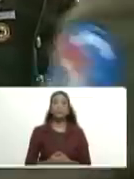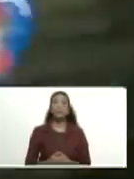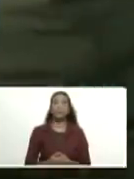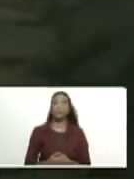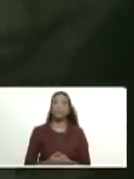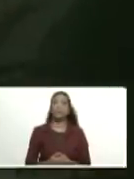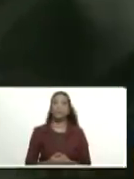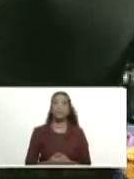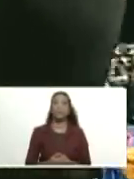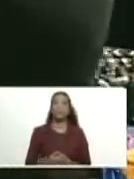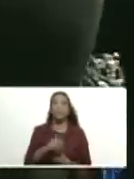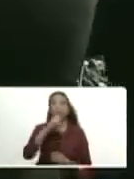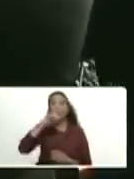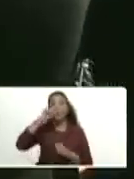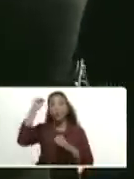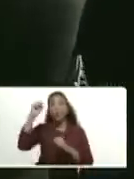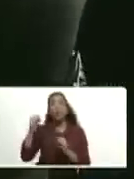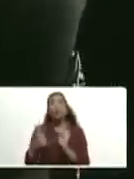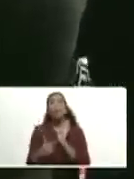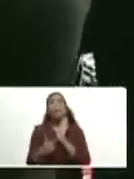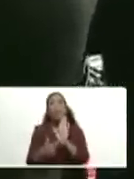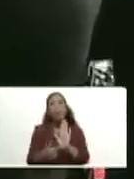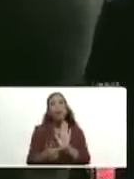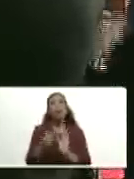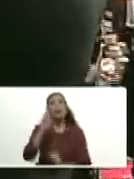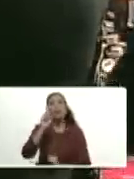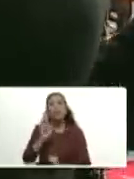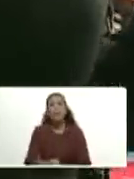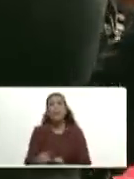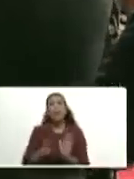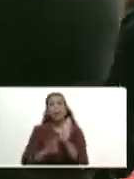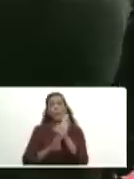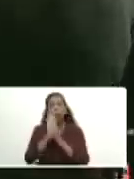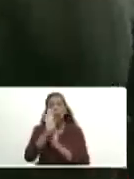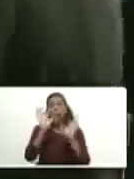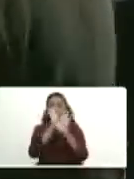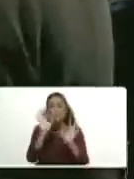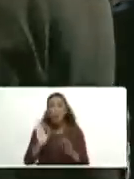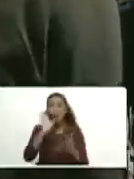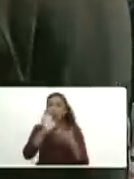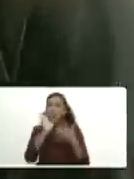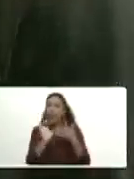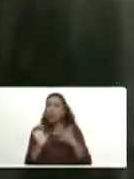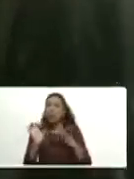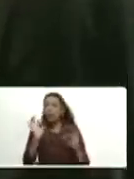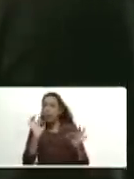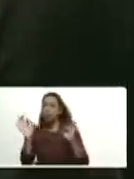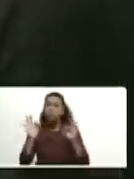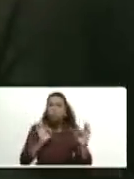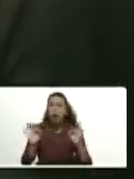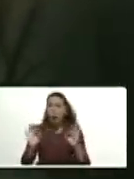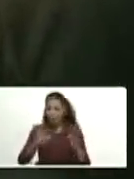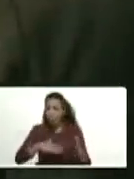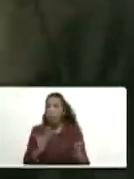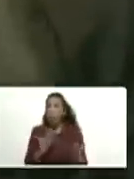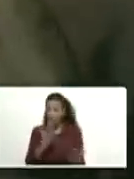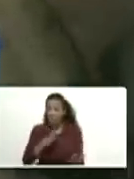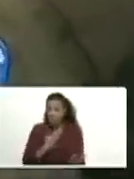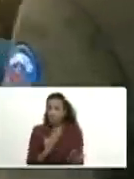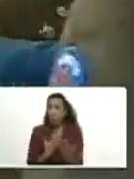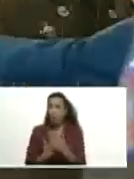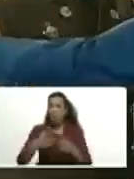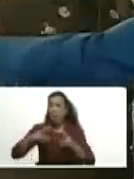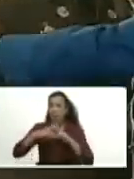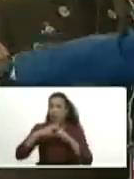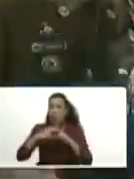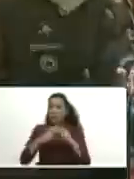Ha subrayado que la Fuerza Armada Nacional Bolivariana avanza en la construcción de una Fuerza Armada que puede enfrentar todas las circunstancias